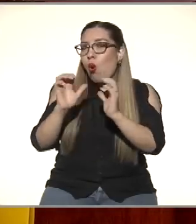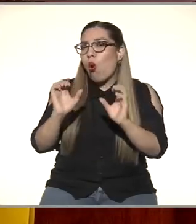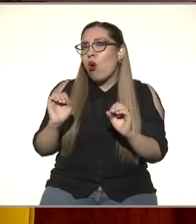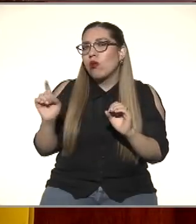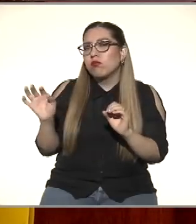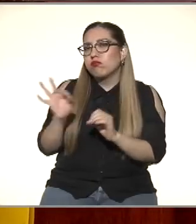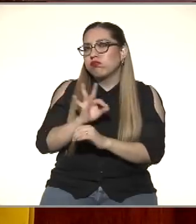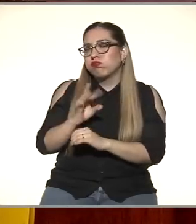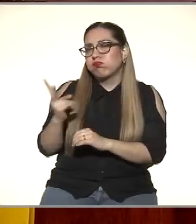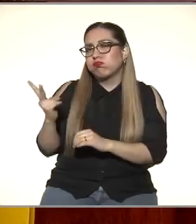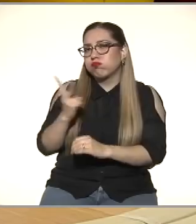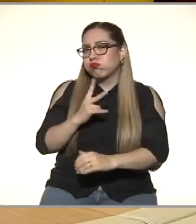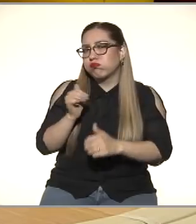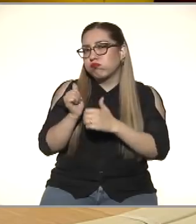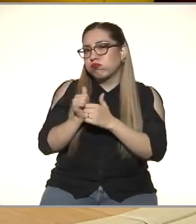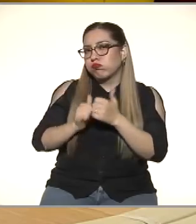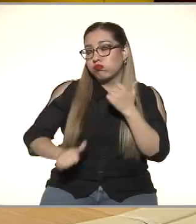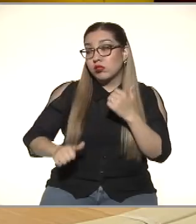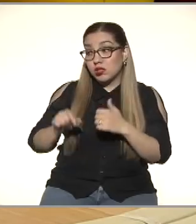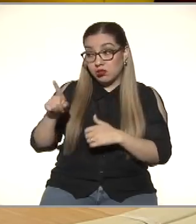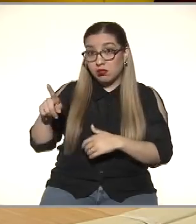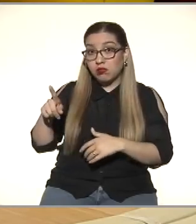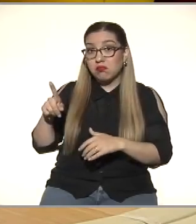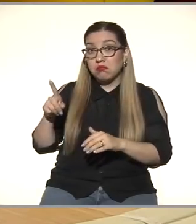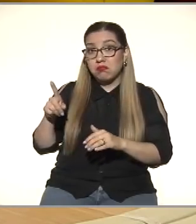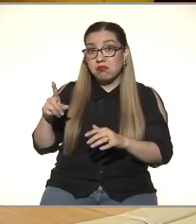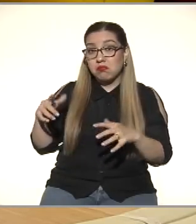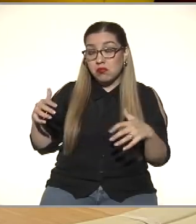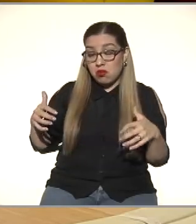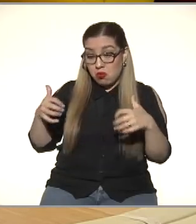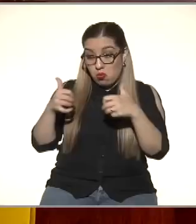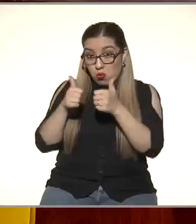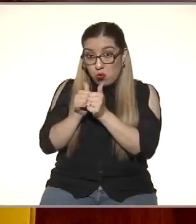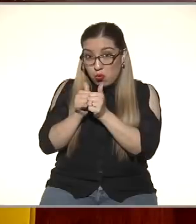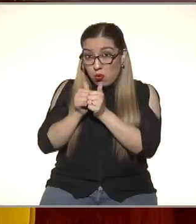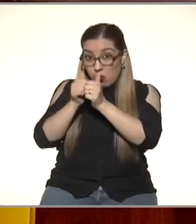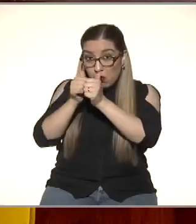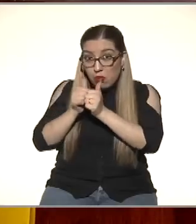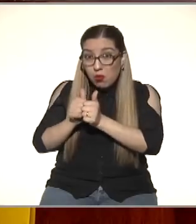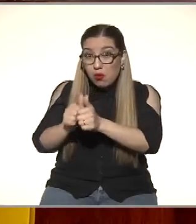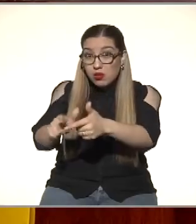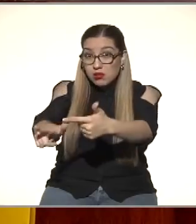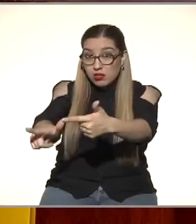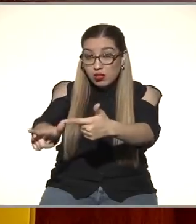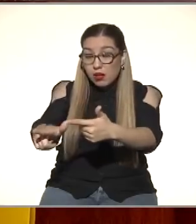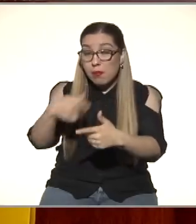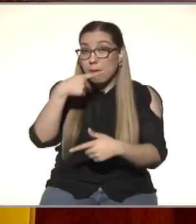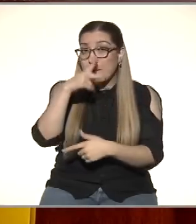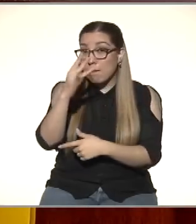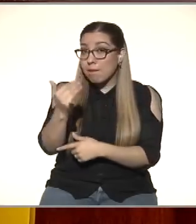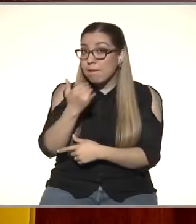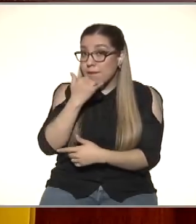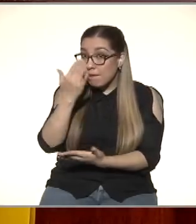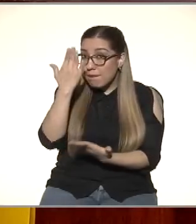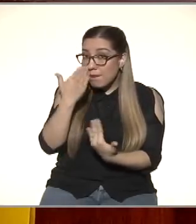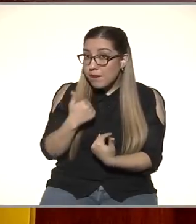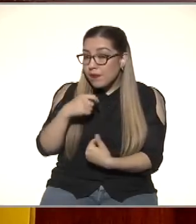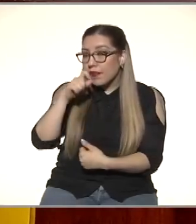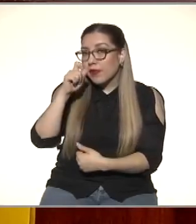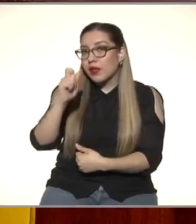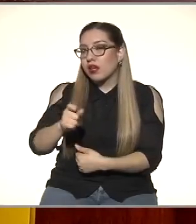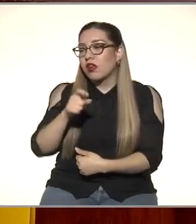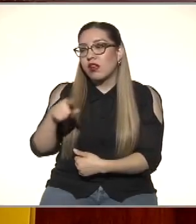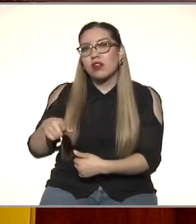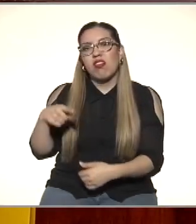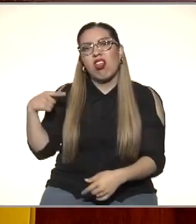decide quedarse juntas y no hay perdón, entonces pasan estas cosas, ¿no? Como decía el testimonio. Donde hay un reclamo continuo, yo les digo a mis